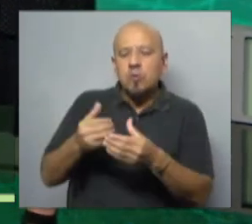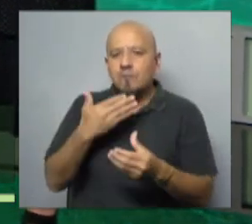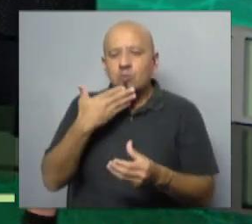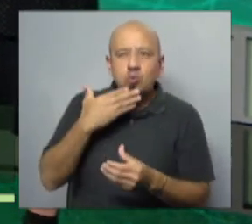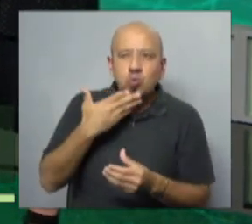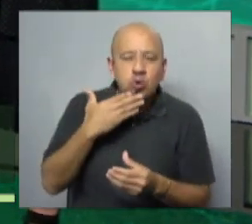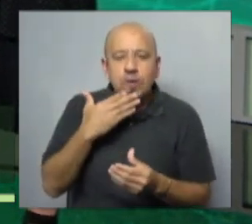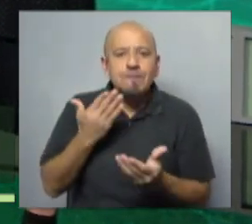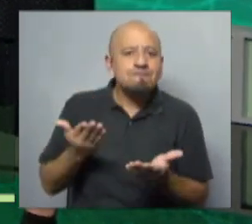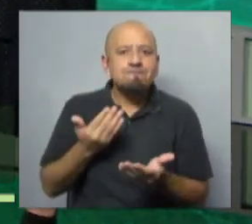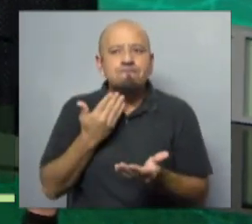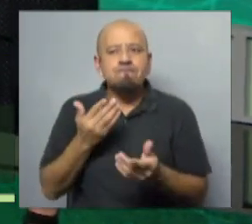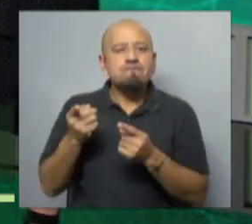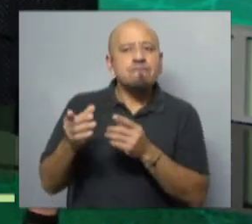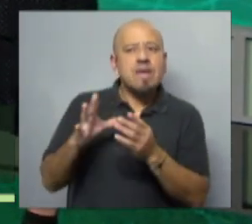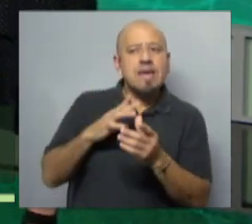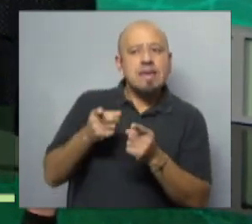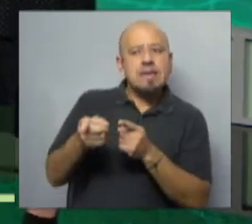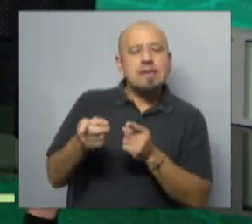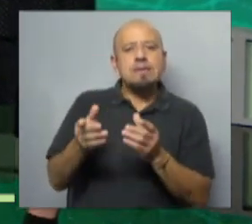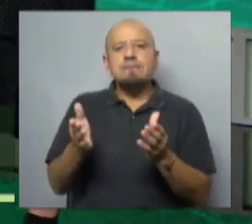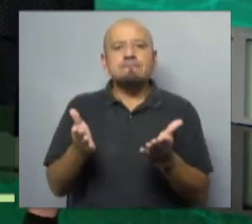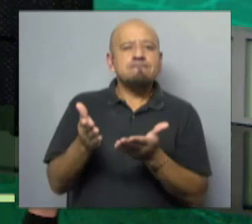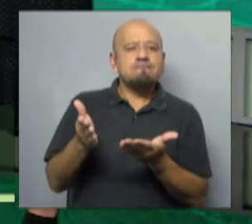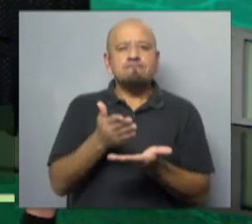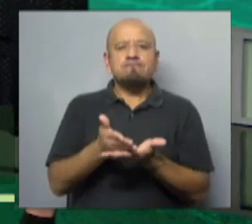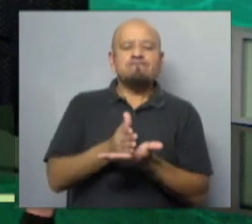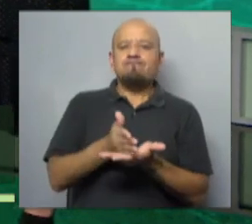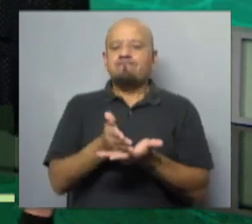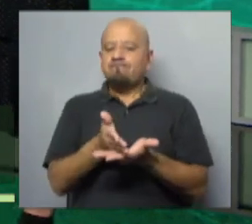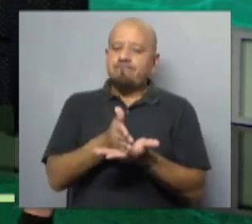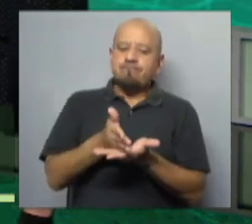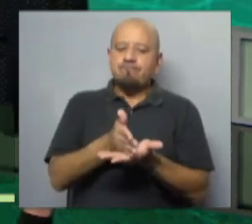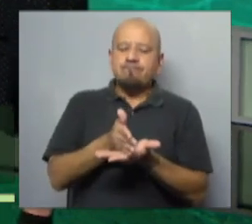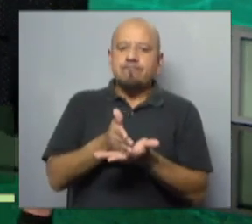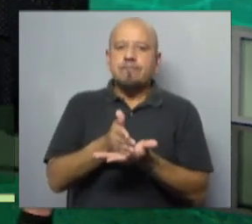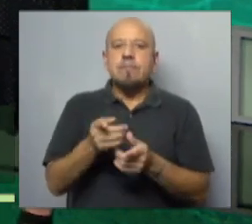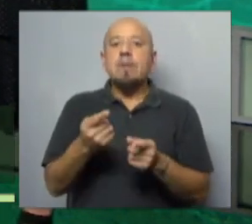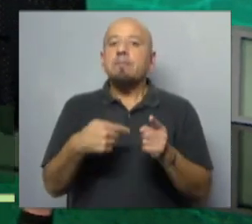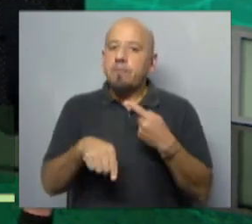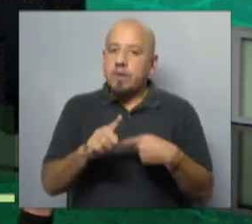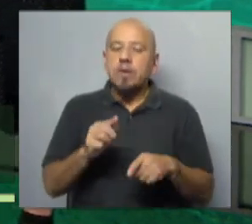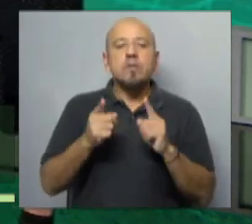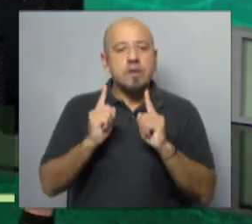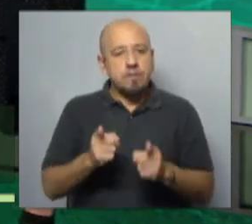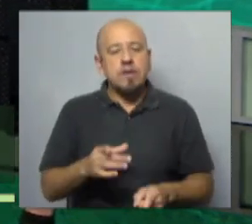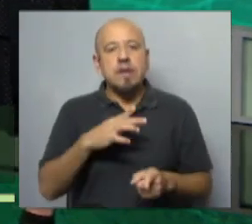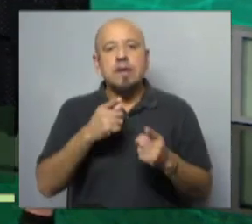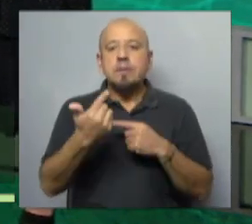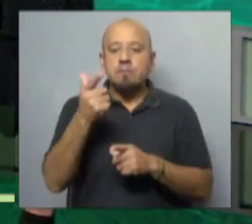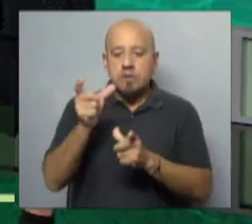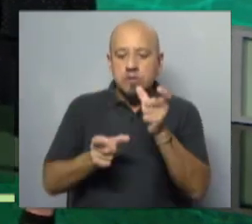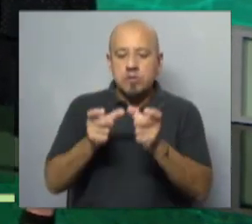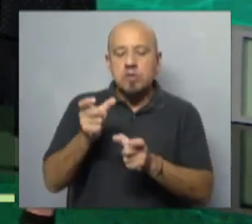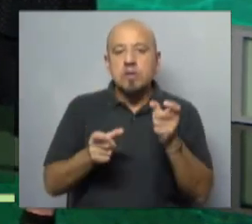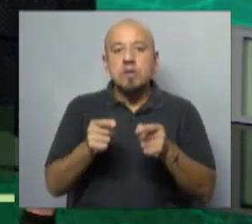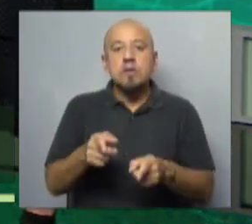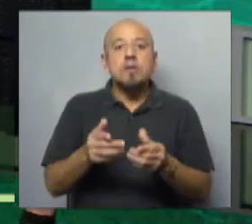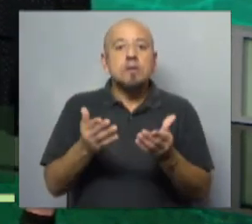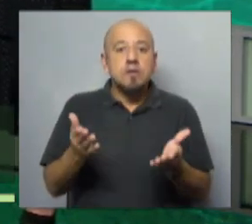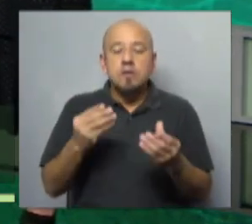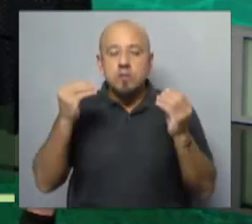tiene mucho de estar ubicado en posiciones de moderación en el centro político pero también en personas que no están tan